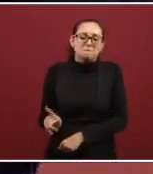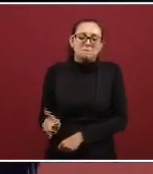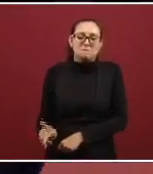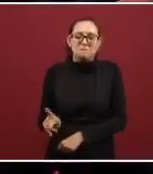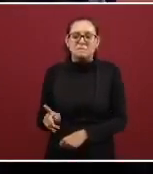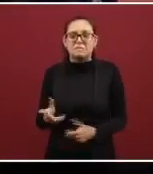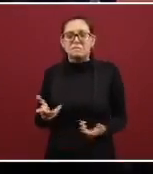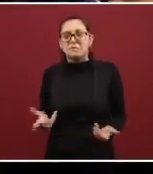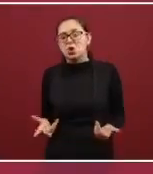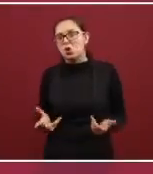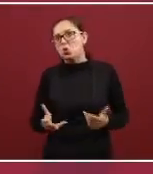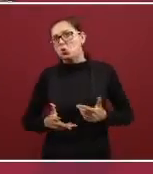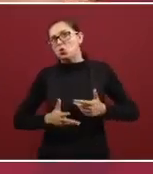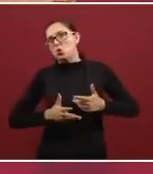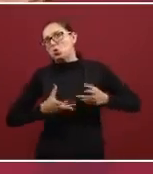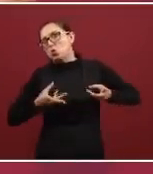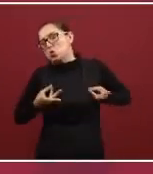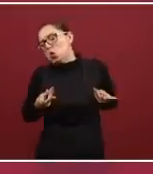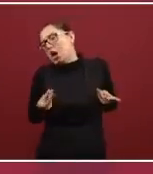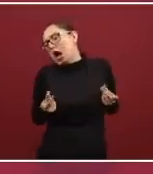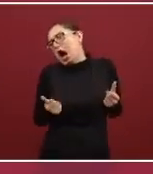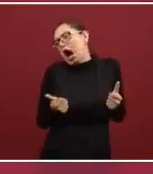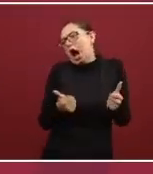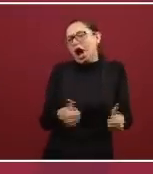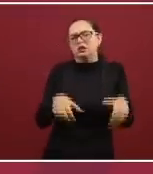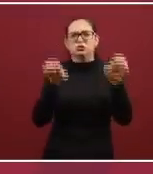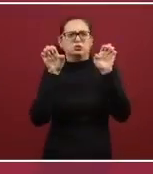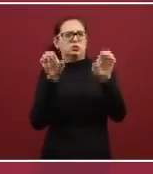con aparatos onerosos.